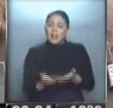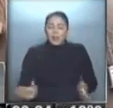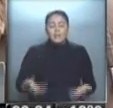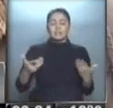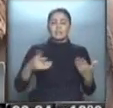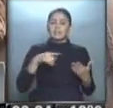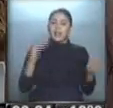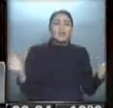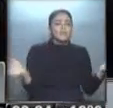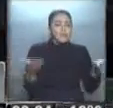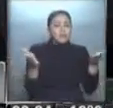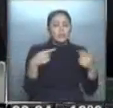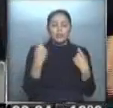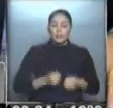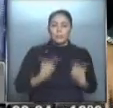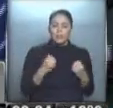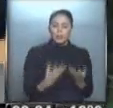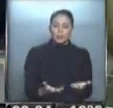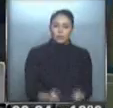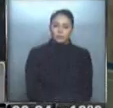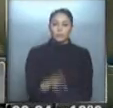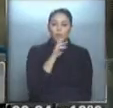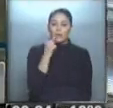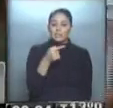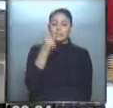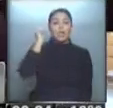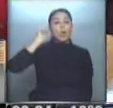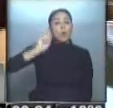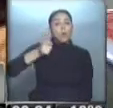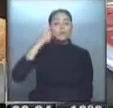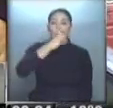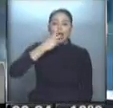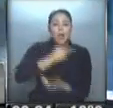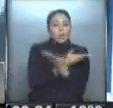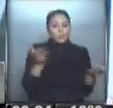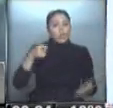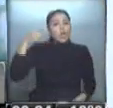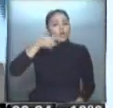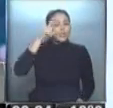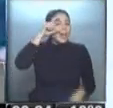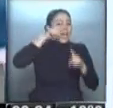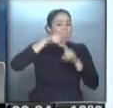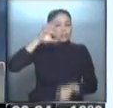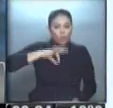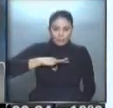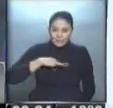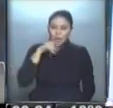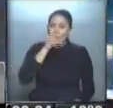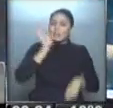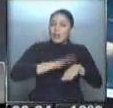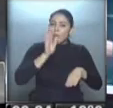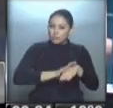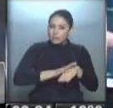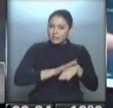la que nos anima a todos el juicio oral y público contra el ex comisario Miguel Ángel Expósito acusado de la